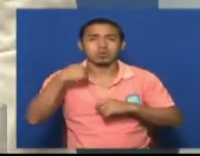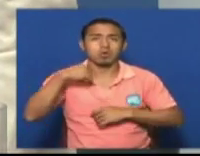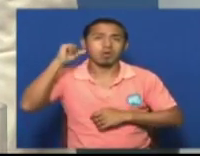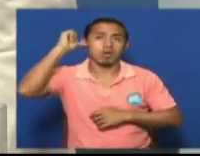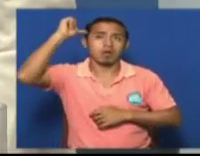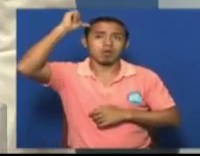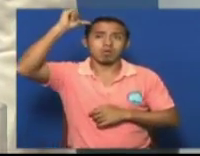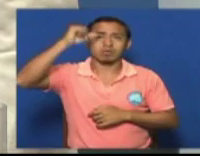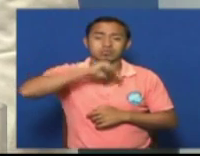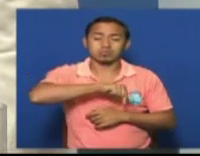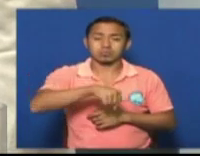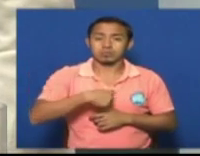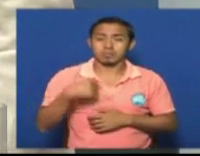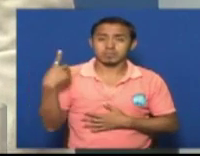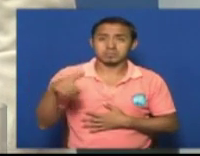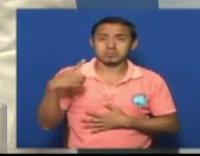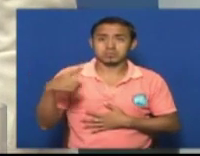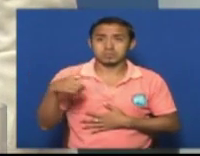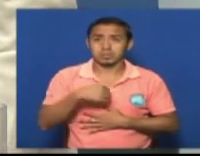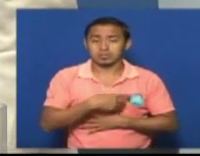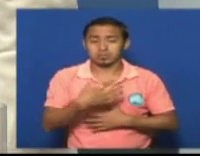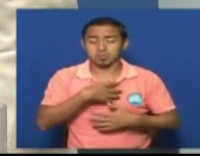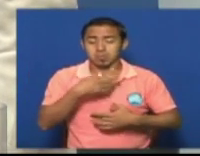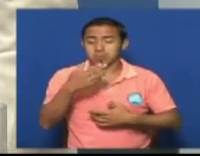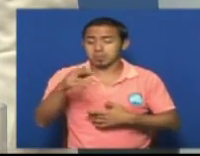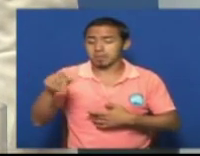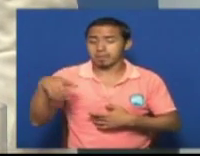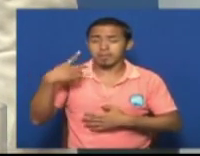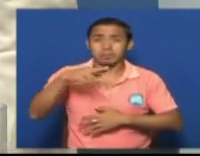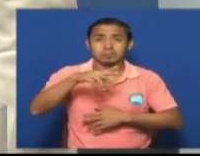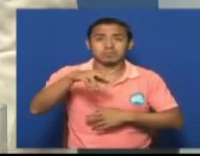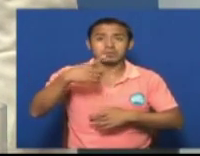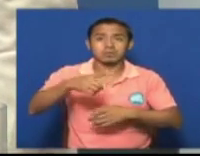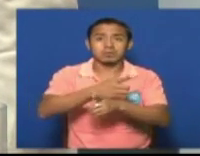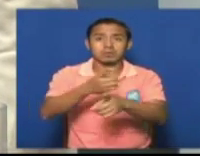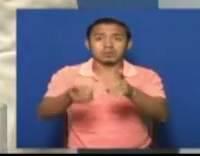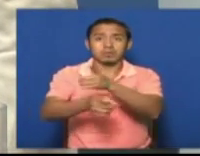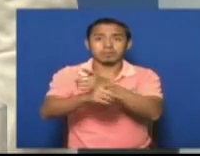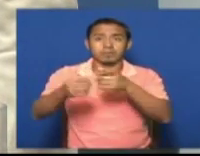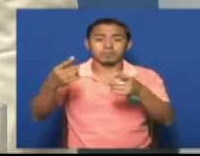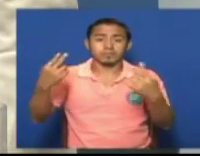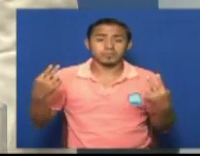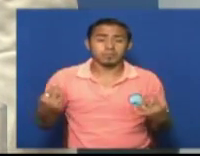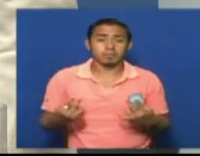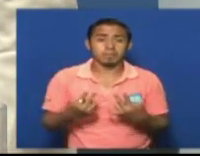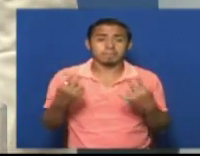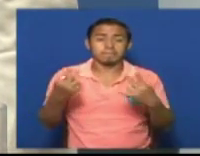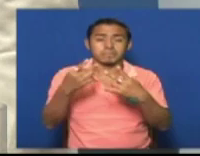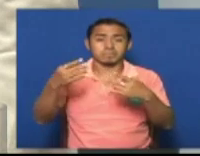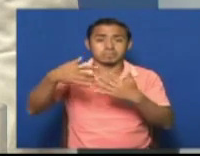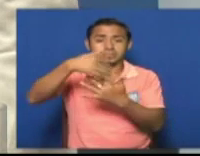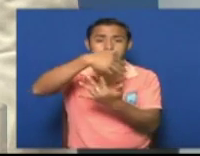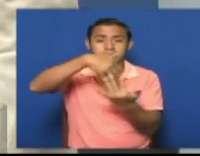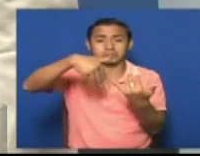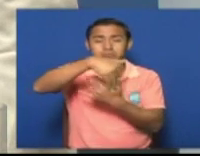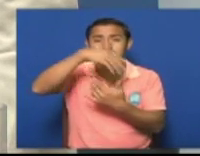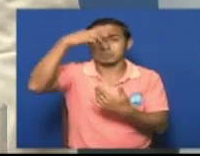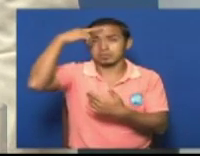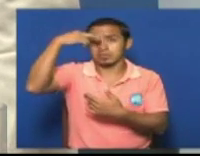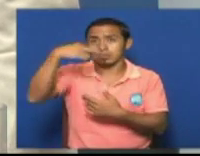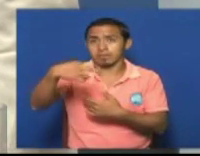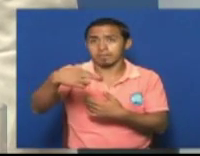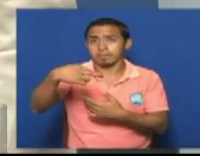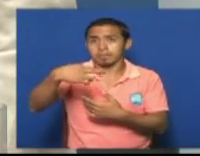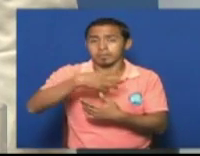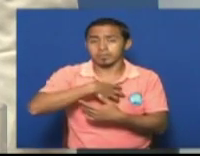iguales todos tenemos derechos todos tenemos deberes y debemos dividir en relaciones de respeto en relaciones de consideración a